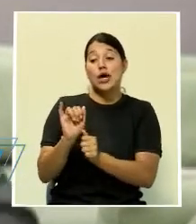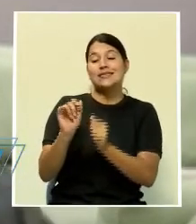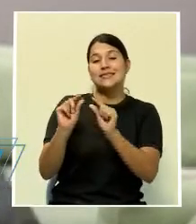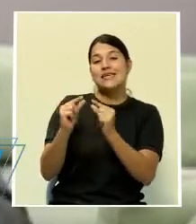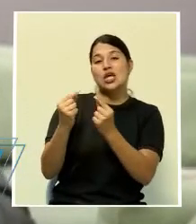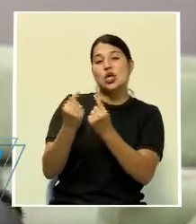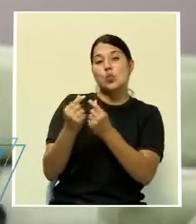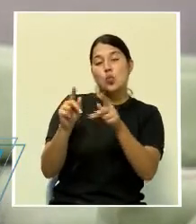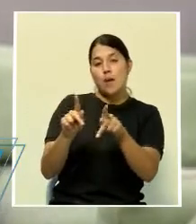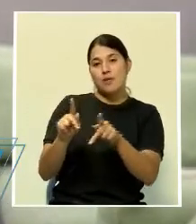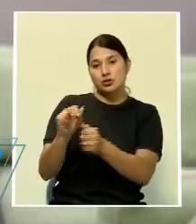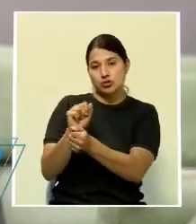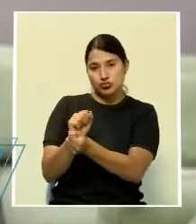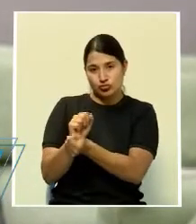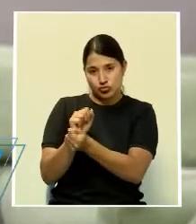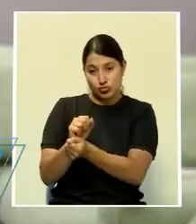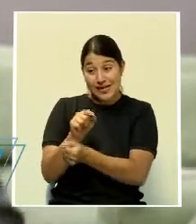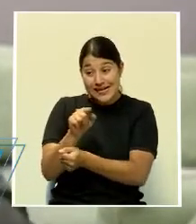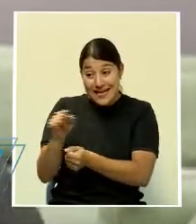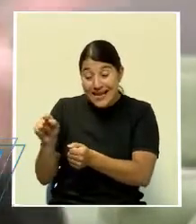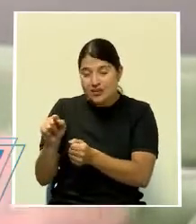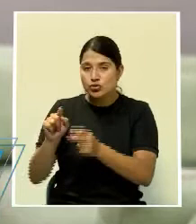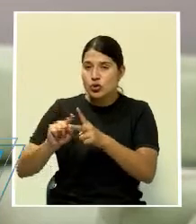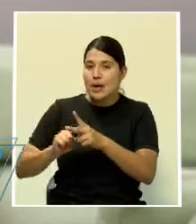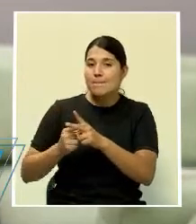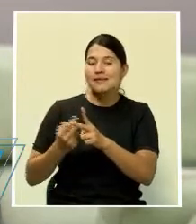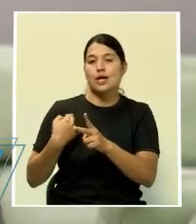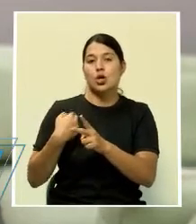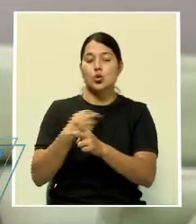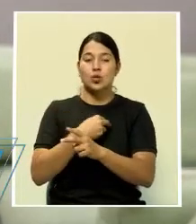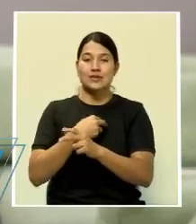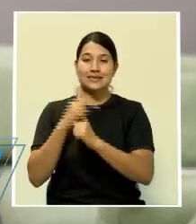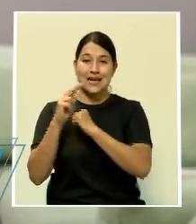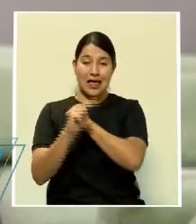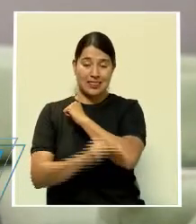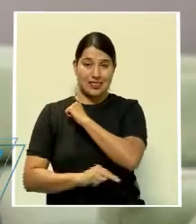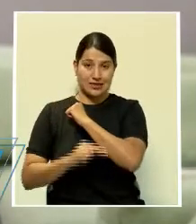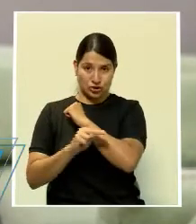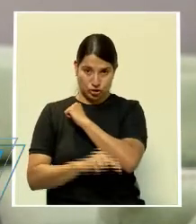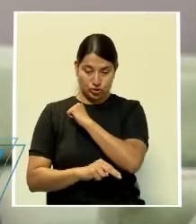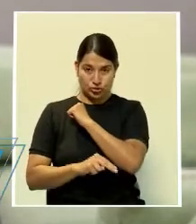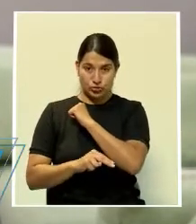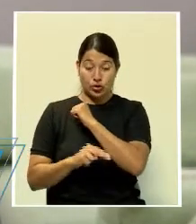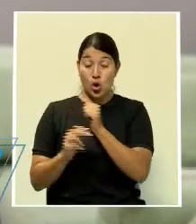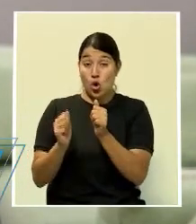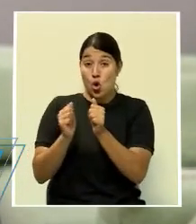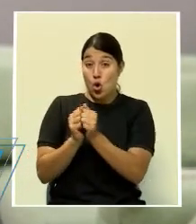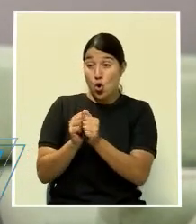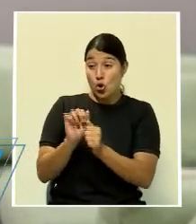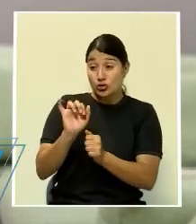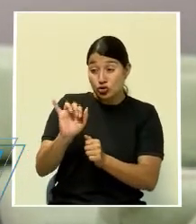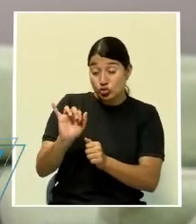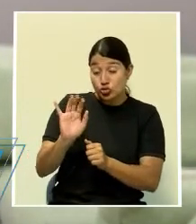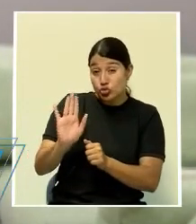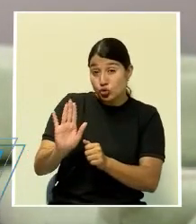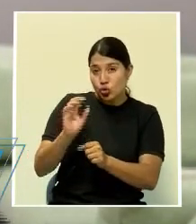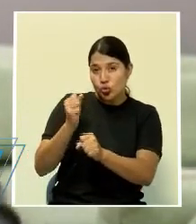poblacional. Ellos construyeron nuestra nación y nuestras naciones en general a partir de ese trabajo